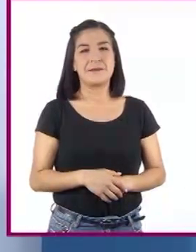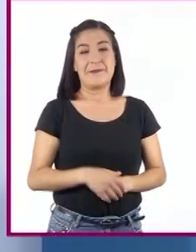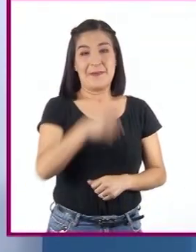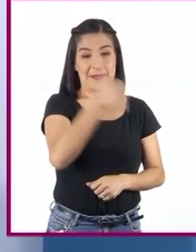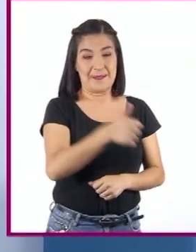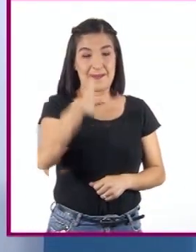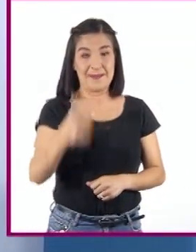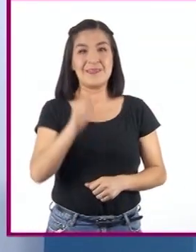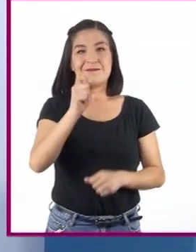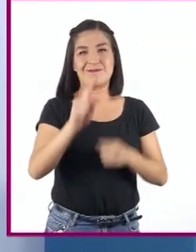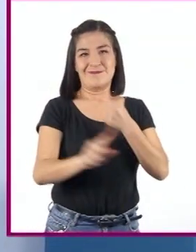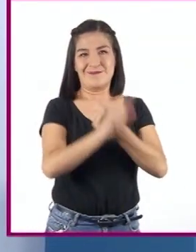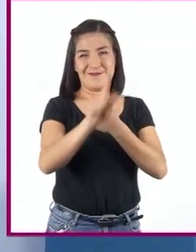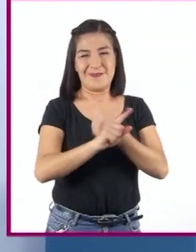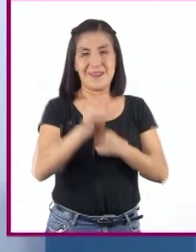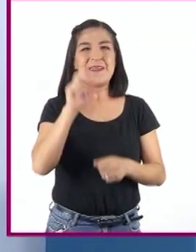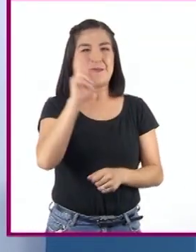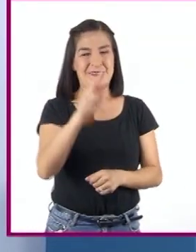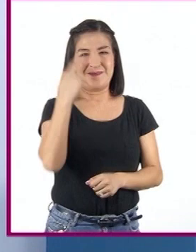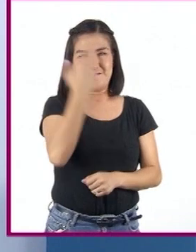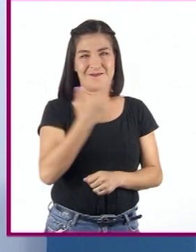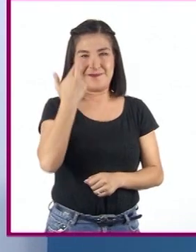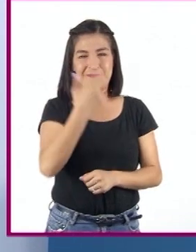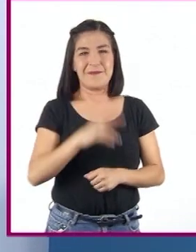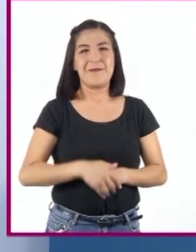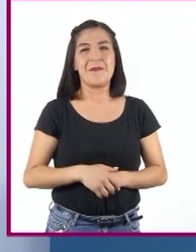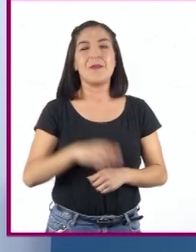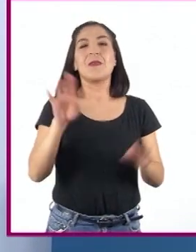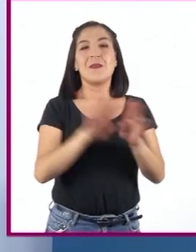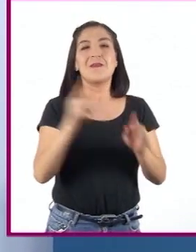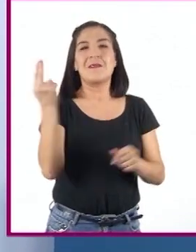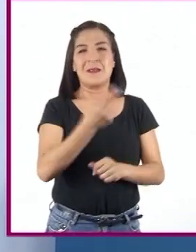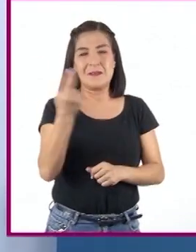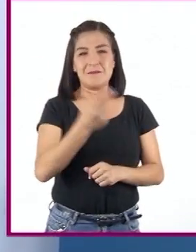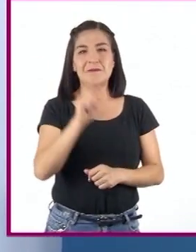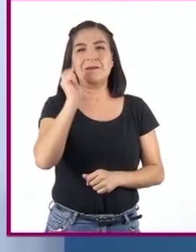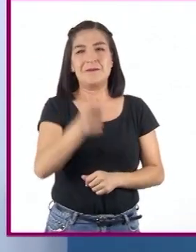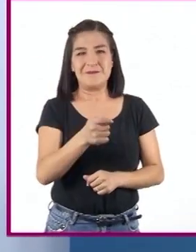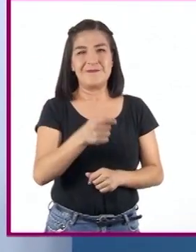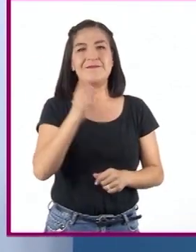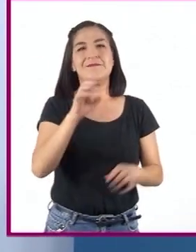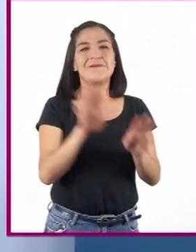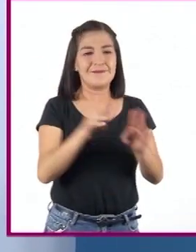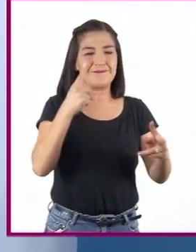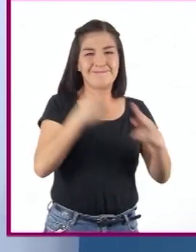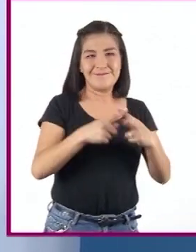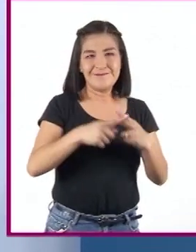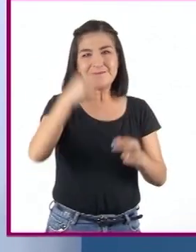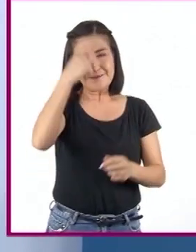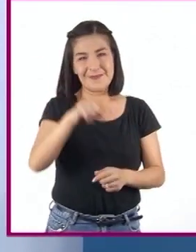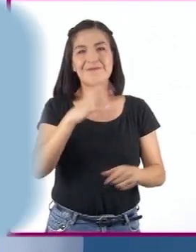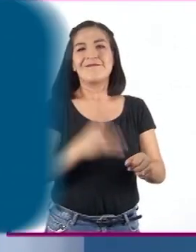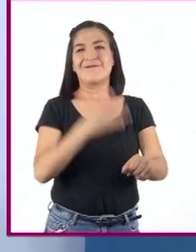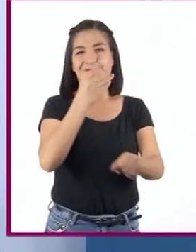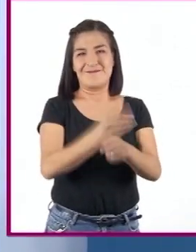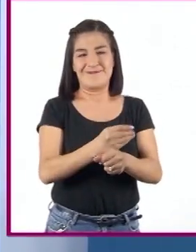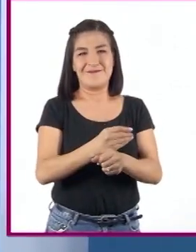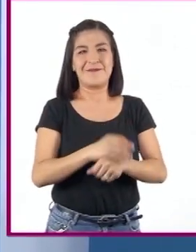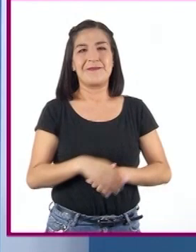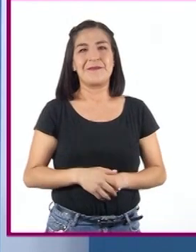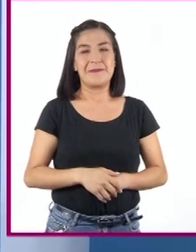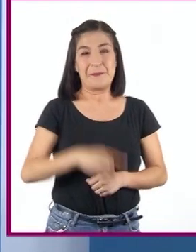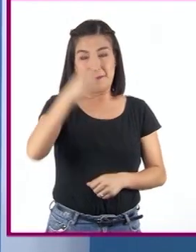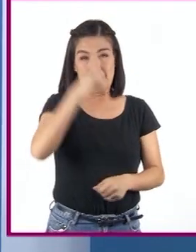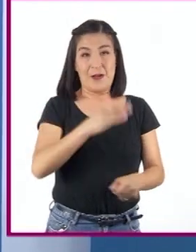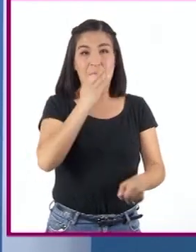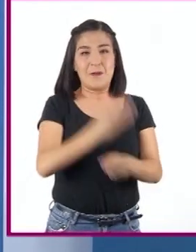Cada uno de los problemas que hemos revisado ha requerido diversos recursos matemáticos para su resolución. A partir